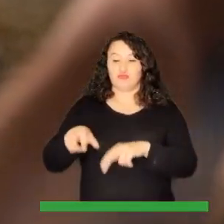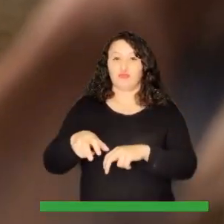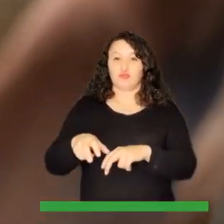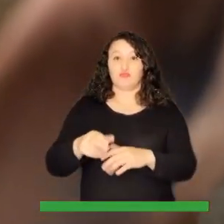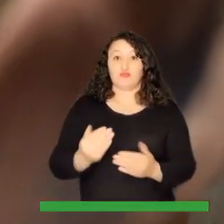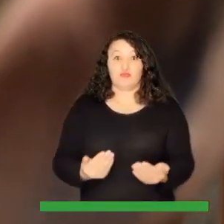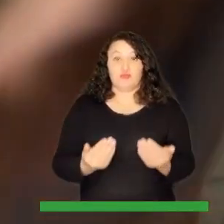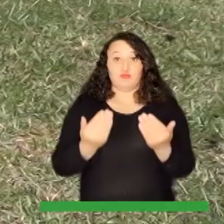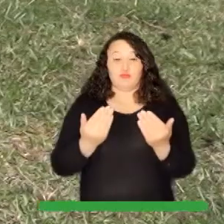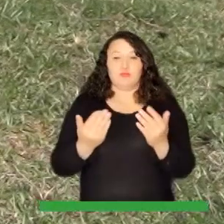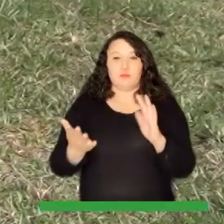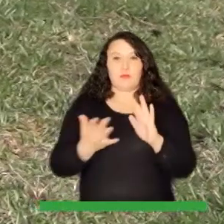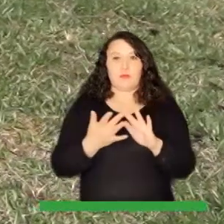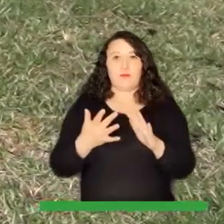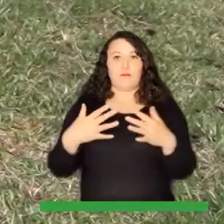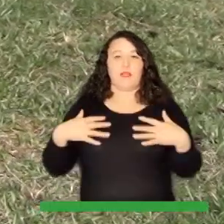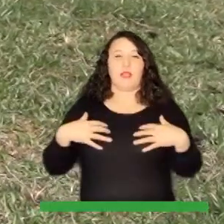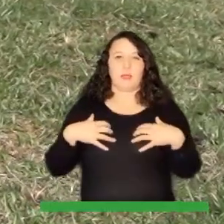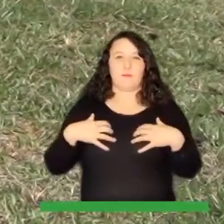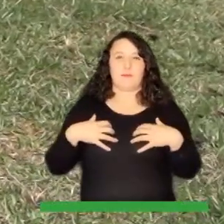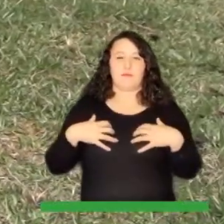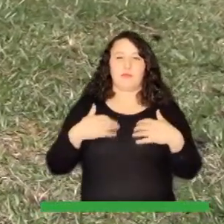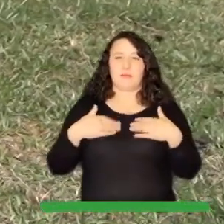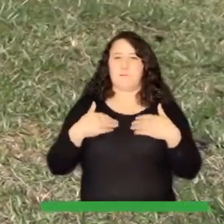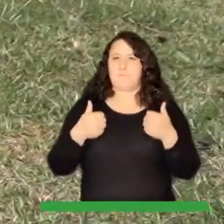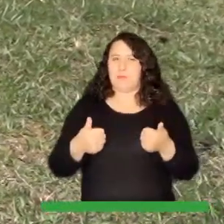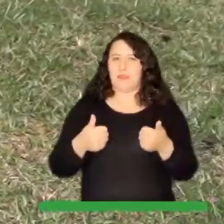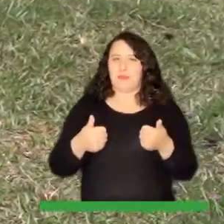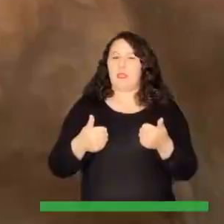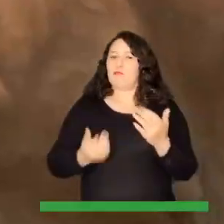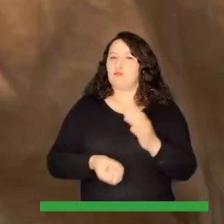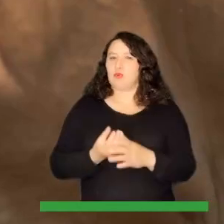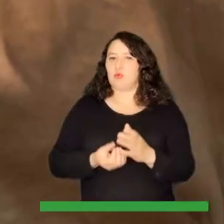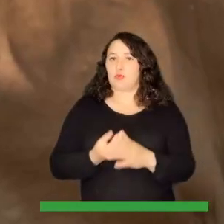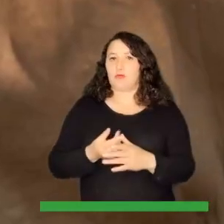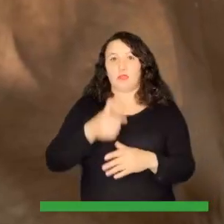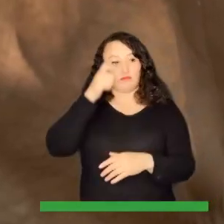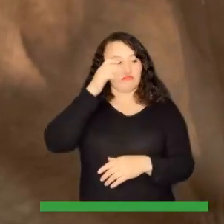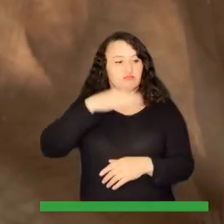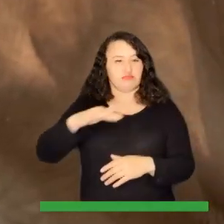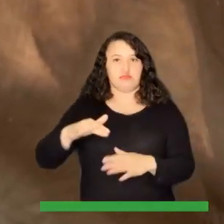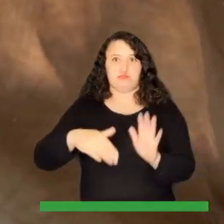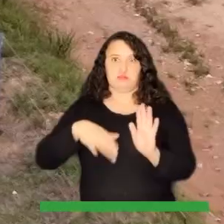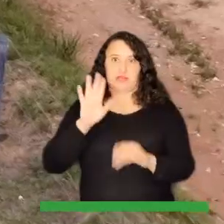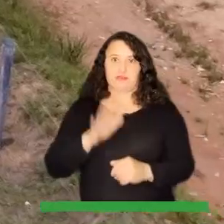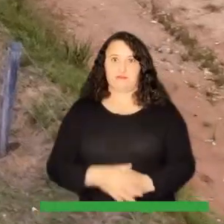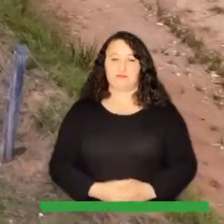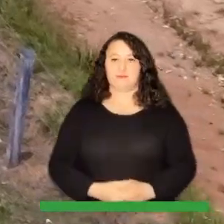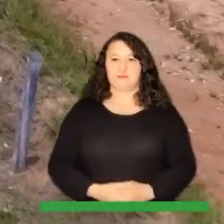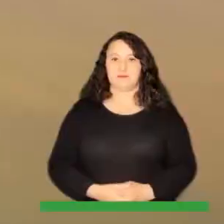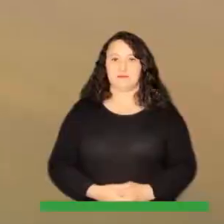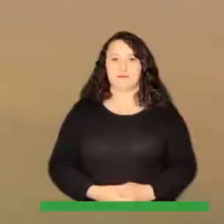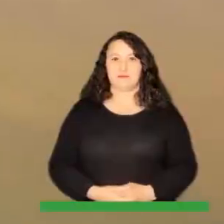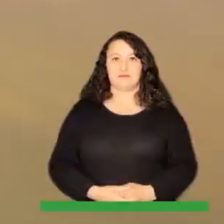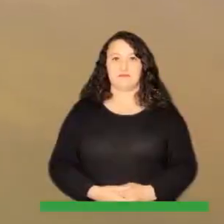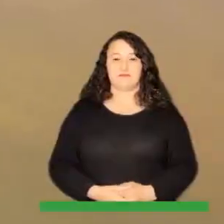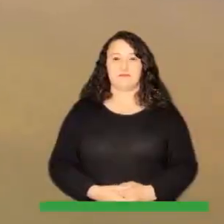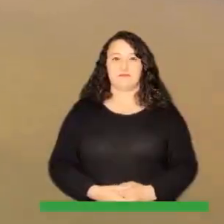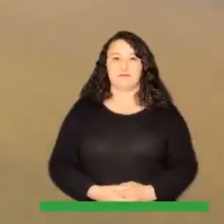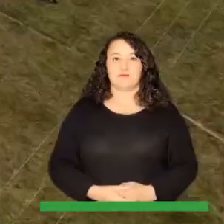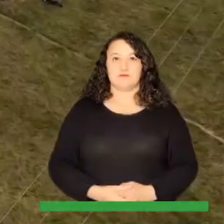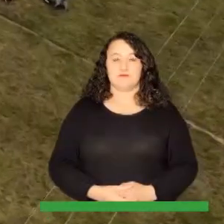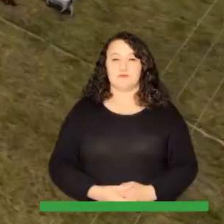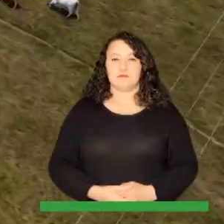dar cuenta que si hay bienestar animal, la productividad en sus ganaderías va a aumentar.